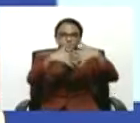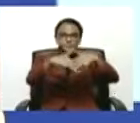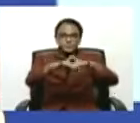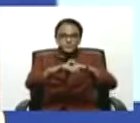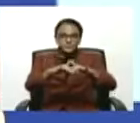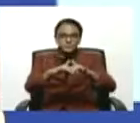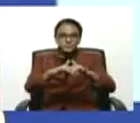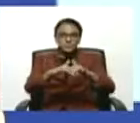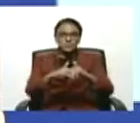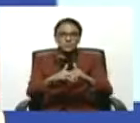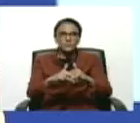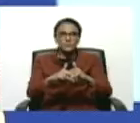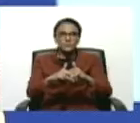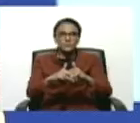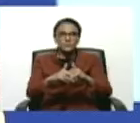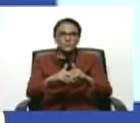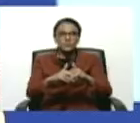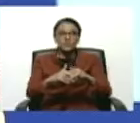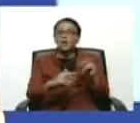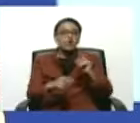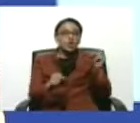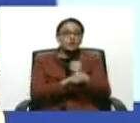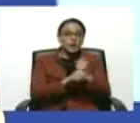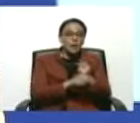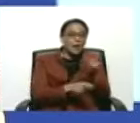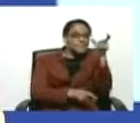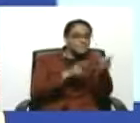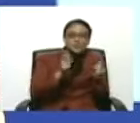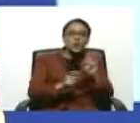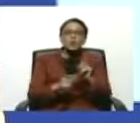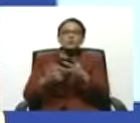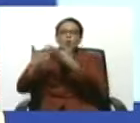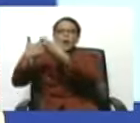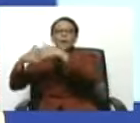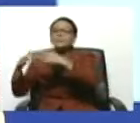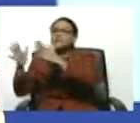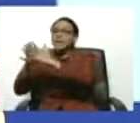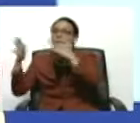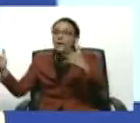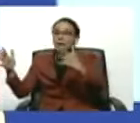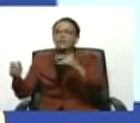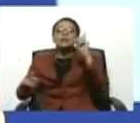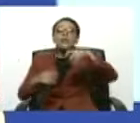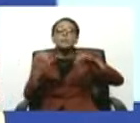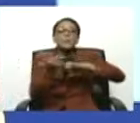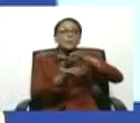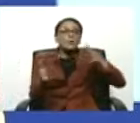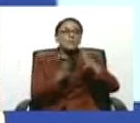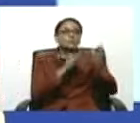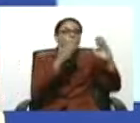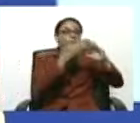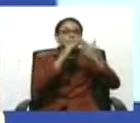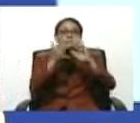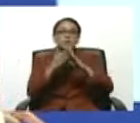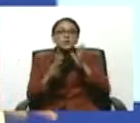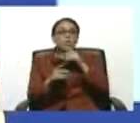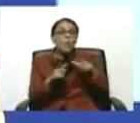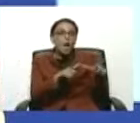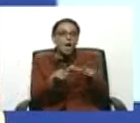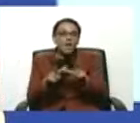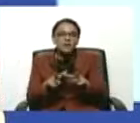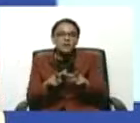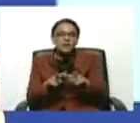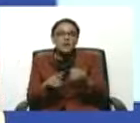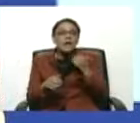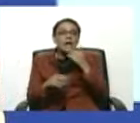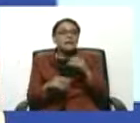industrialización y la Urbanización que no ha terminado los procesos de Urbanización en China van al 6%